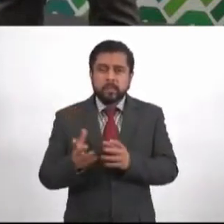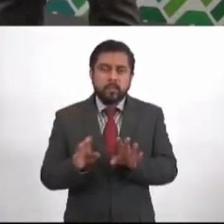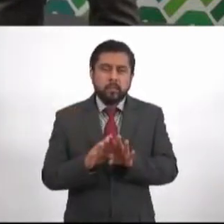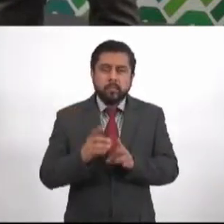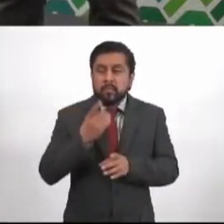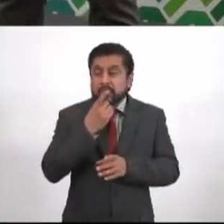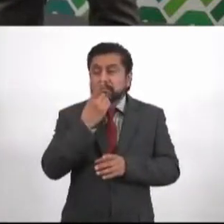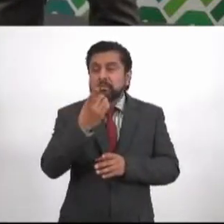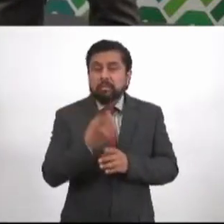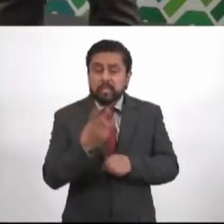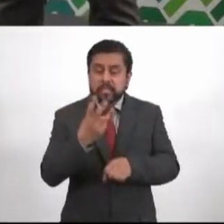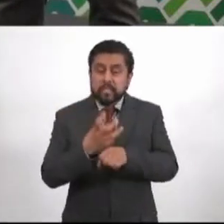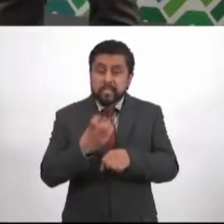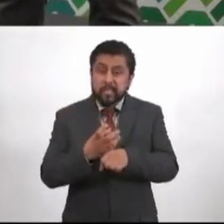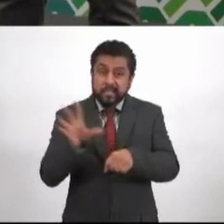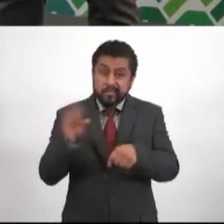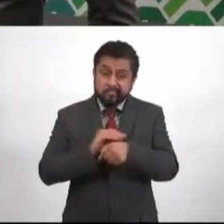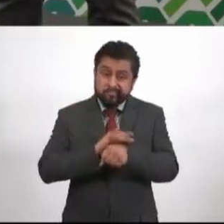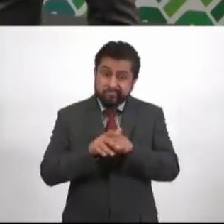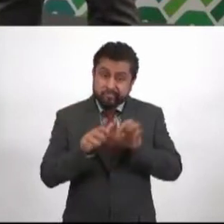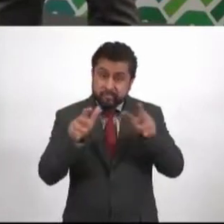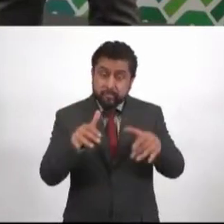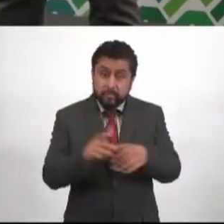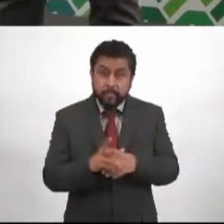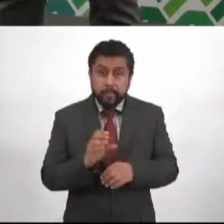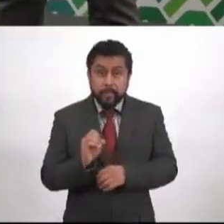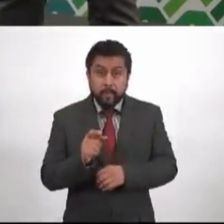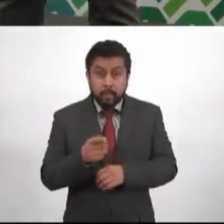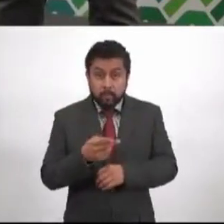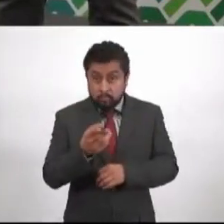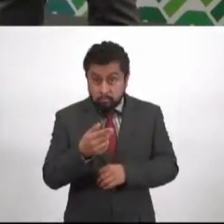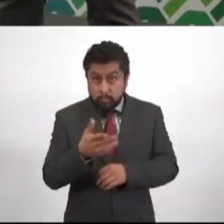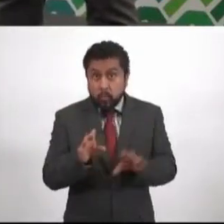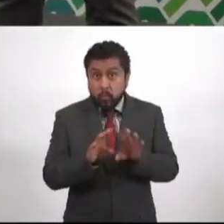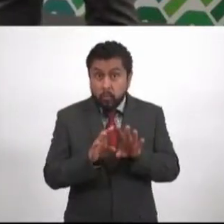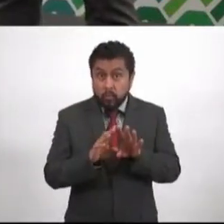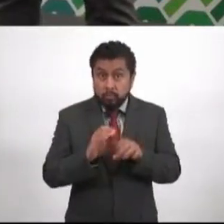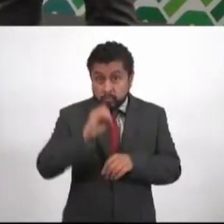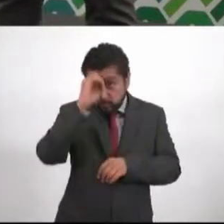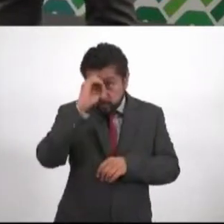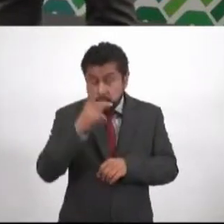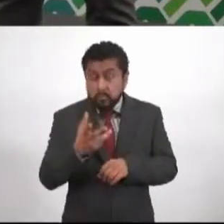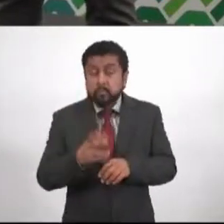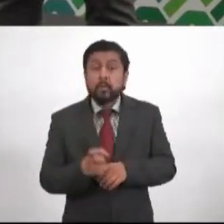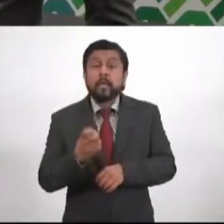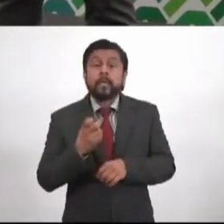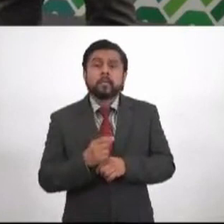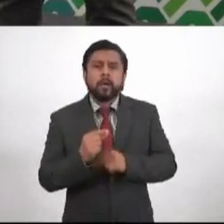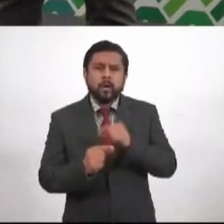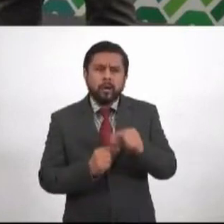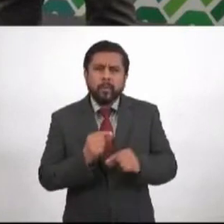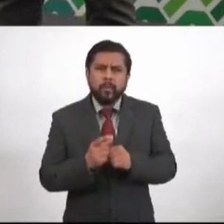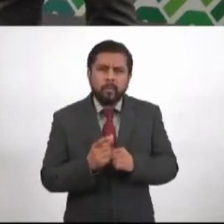ola, dado el número de vacunas que se están aplicando. ¿Continúa este escenario de descartarlo o ya se podría empezar a